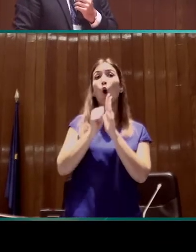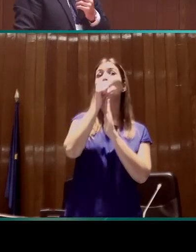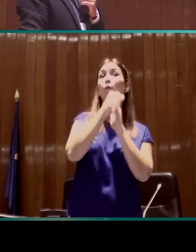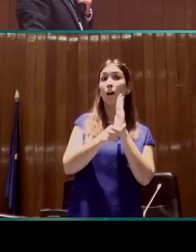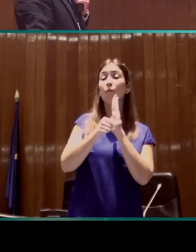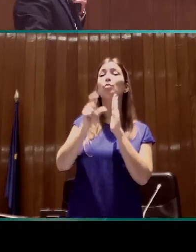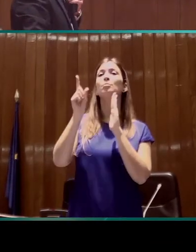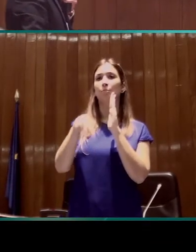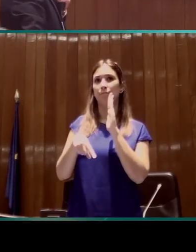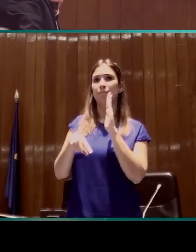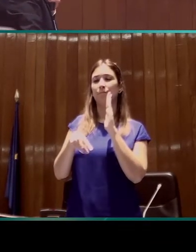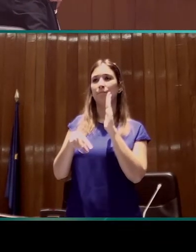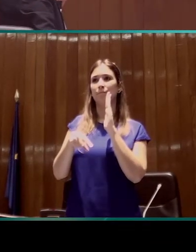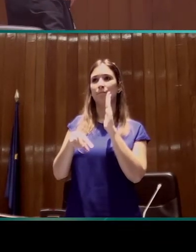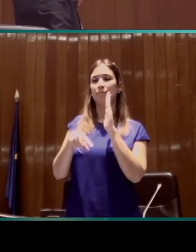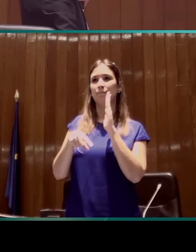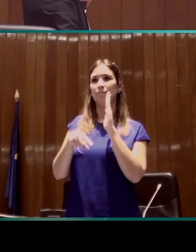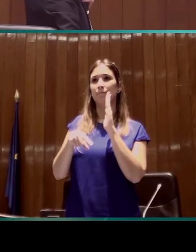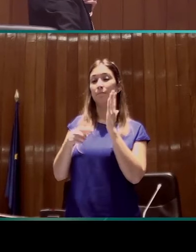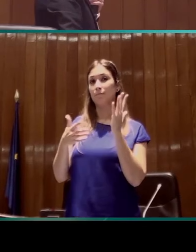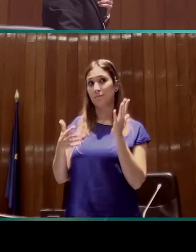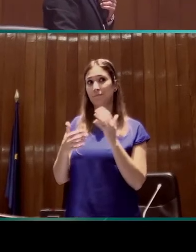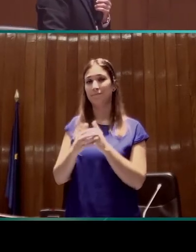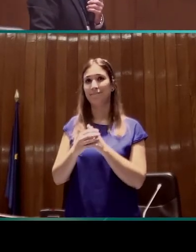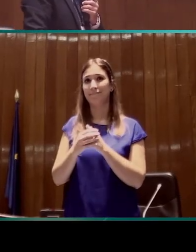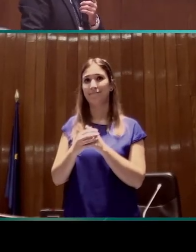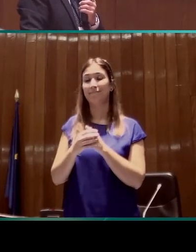configuración y para la